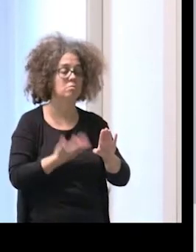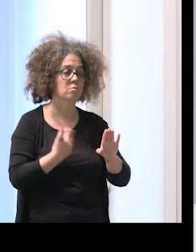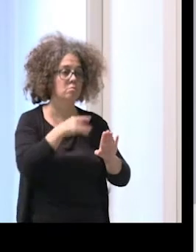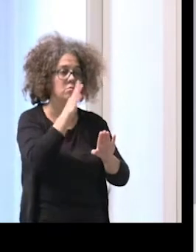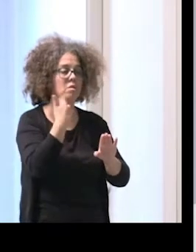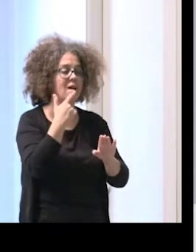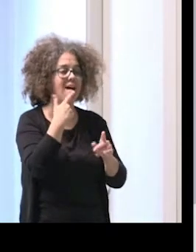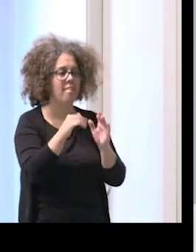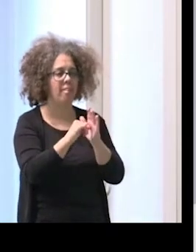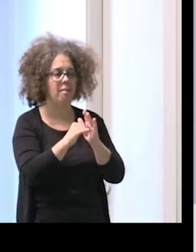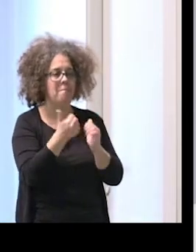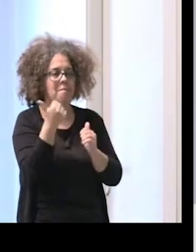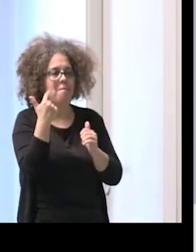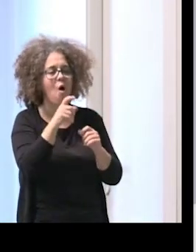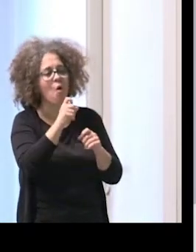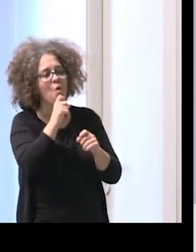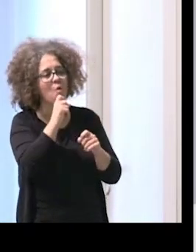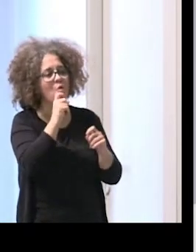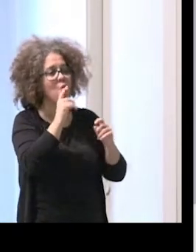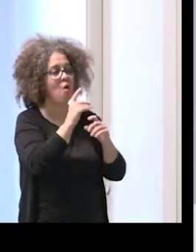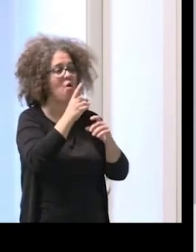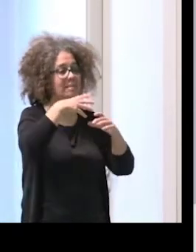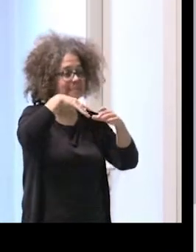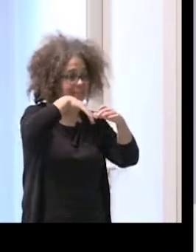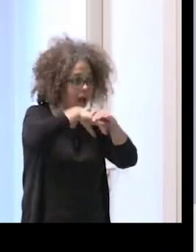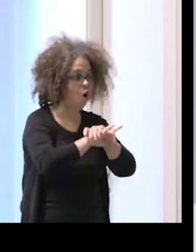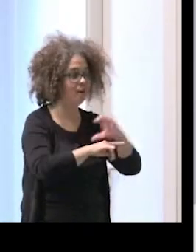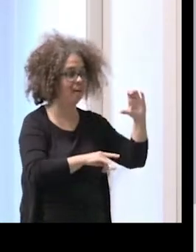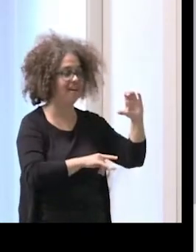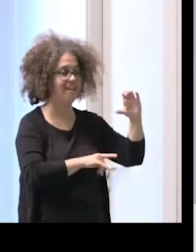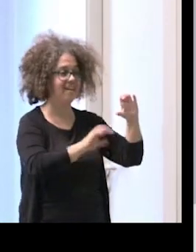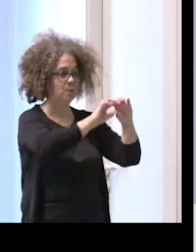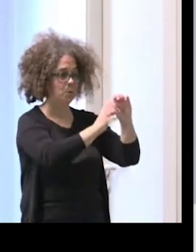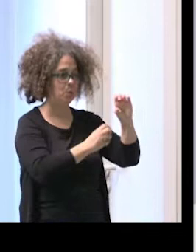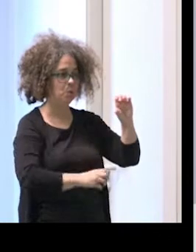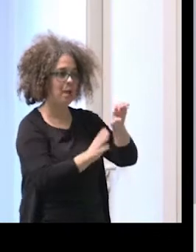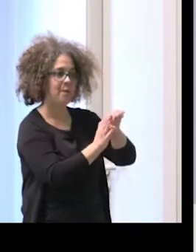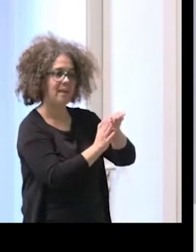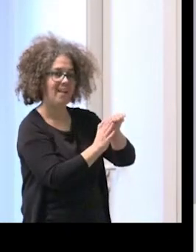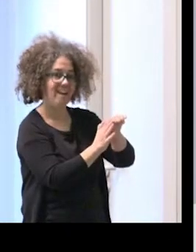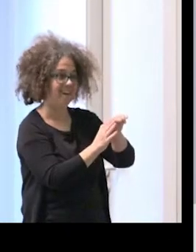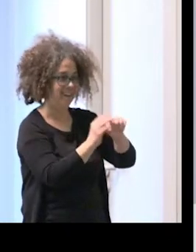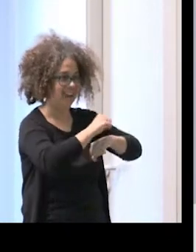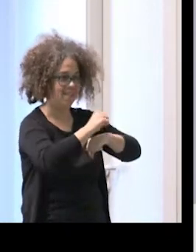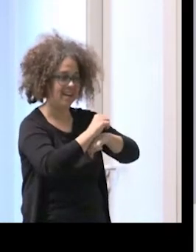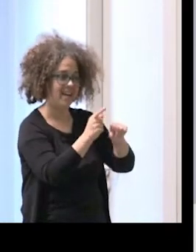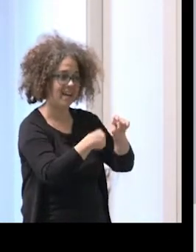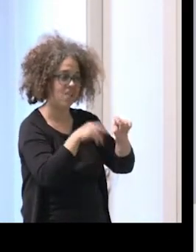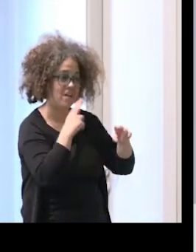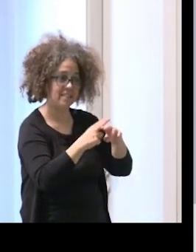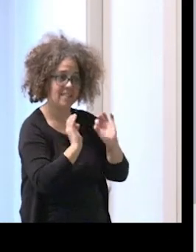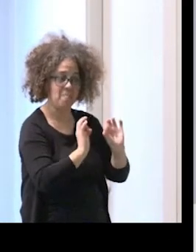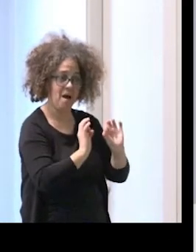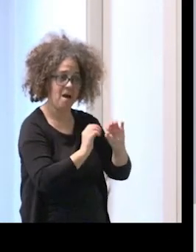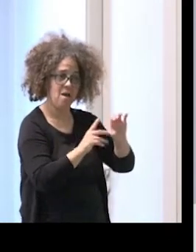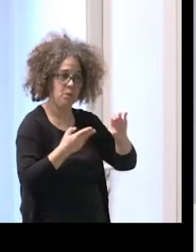acercamos a la cóclea es a través de la ventana redonda, en un acto quirúrgico similar al que se usaría para el implante